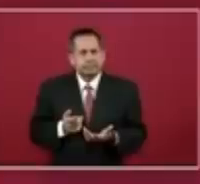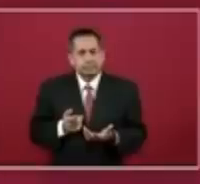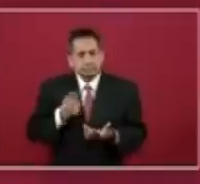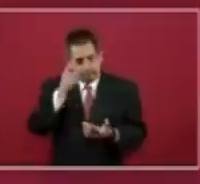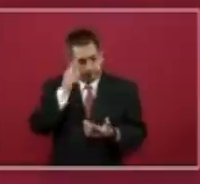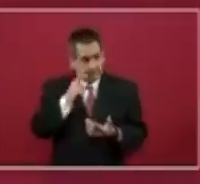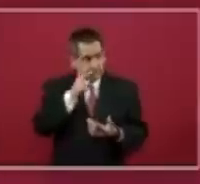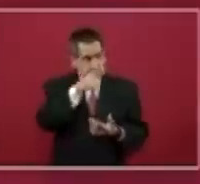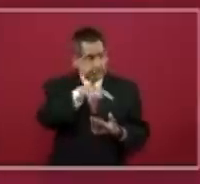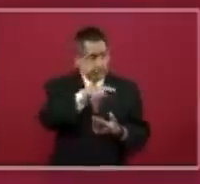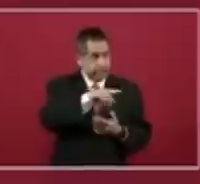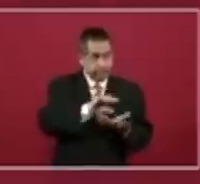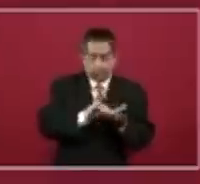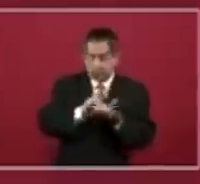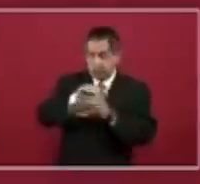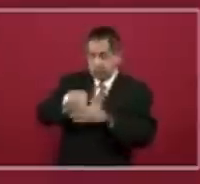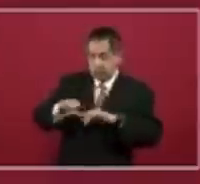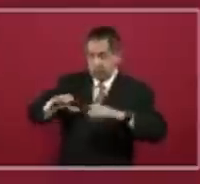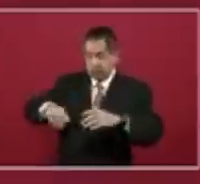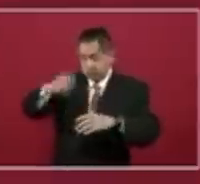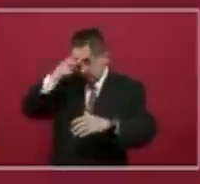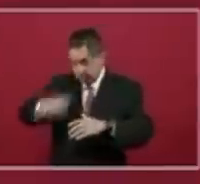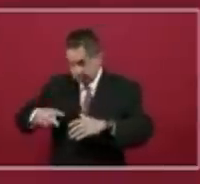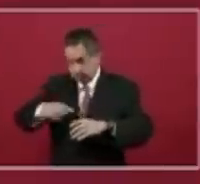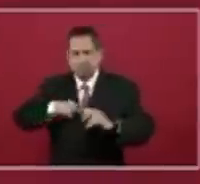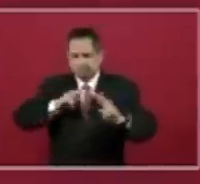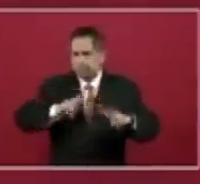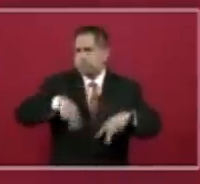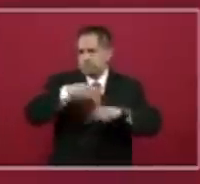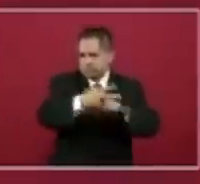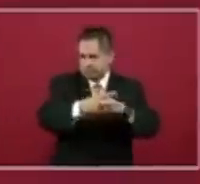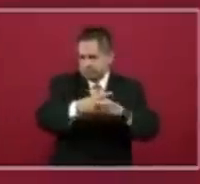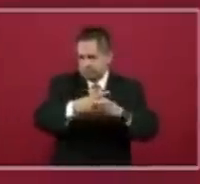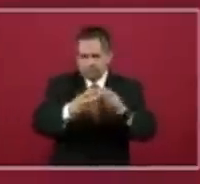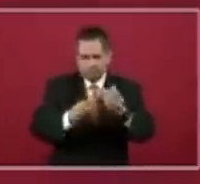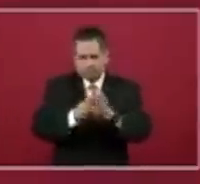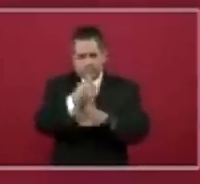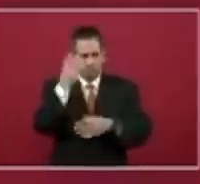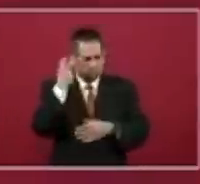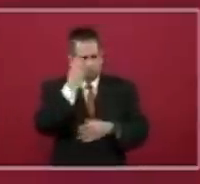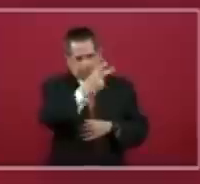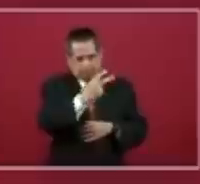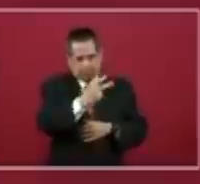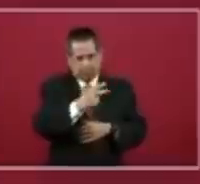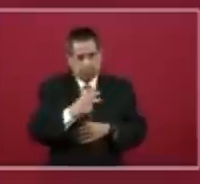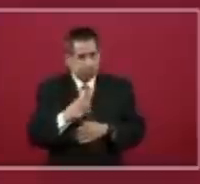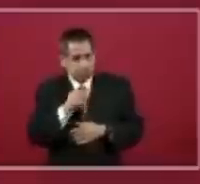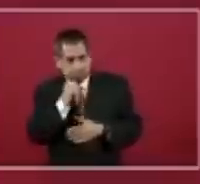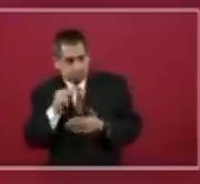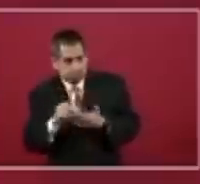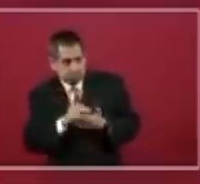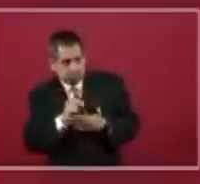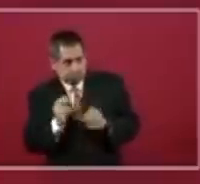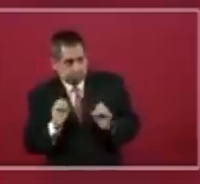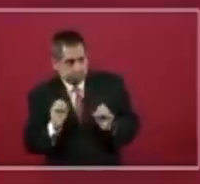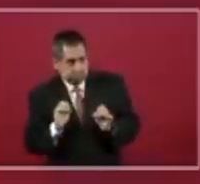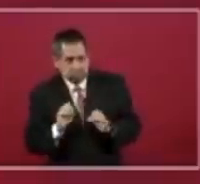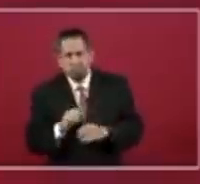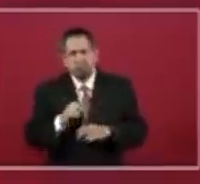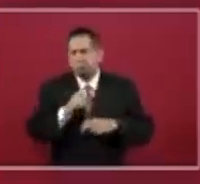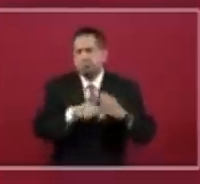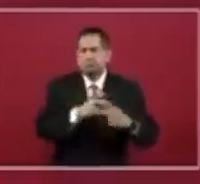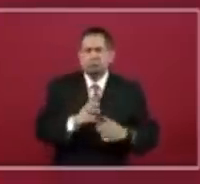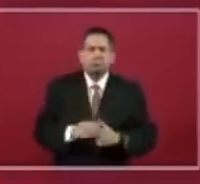obtener inversión en beneficio de México, sí voy. O sea, sí voy, para eso sí